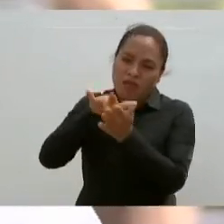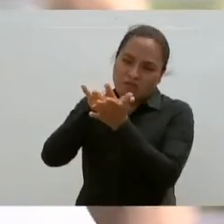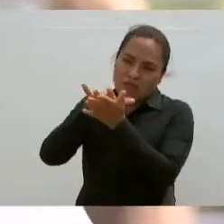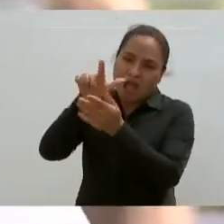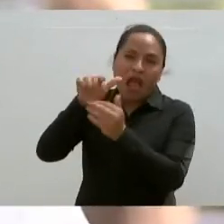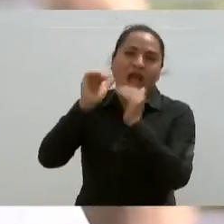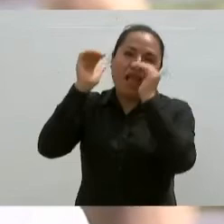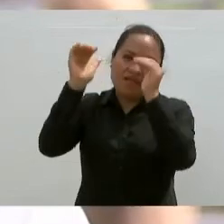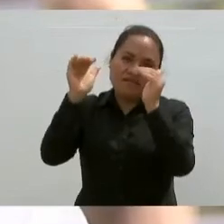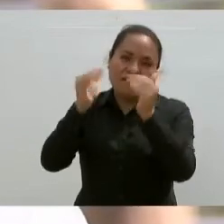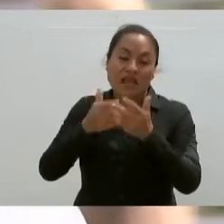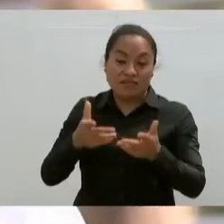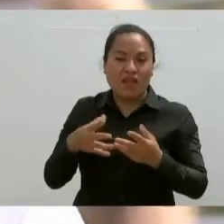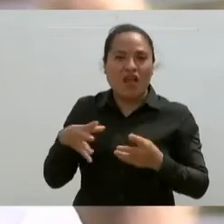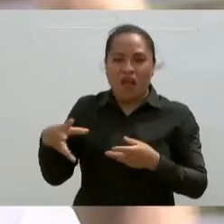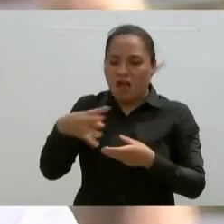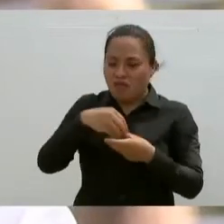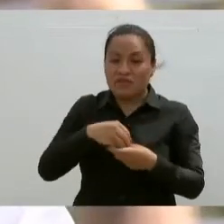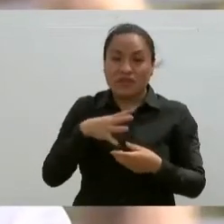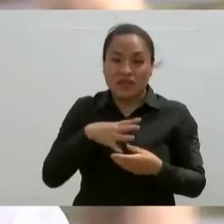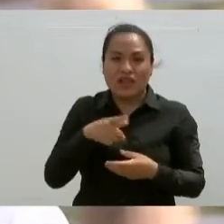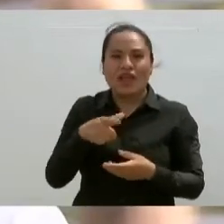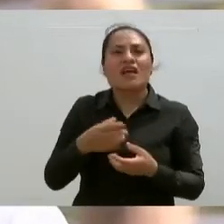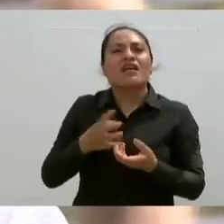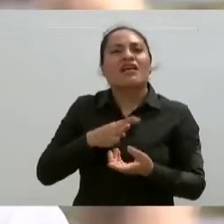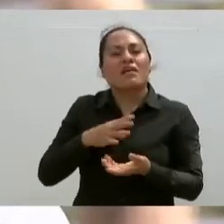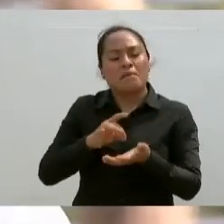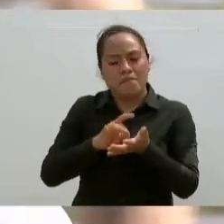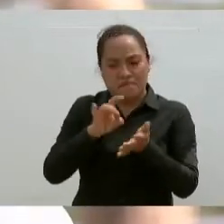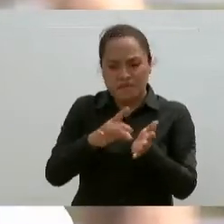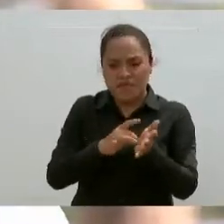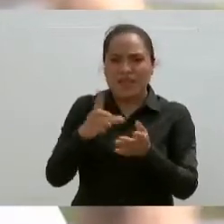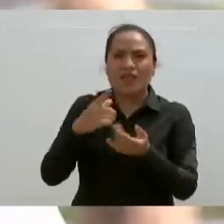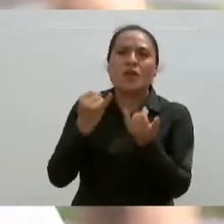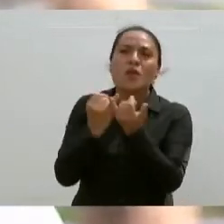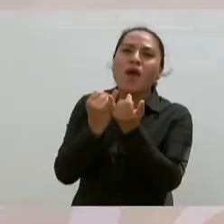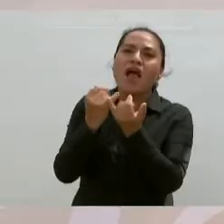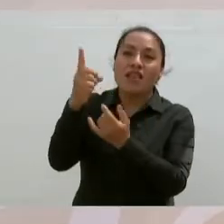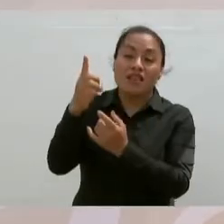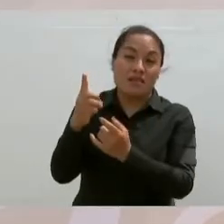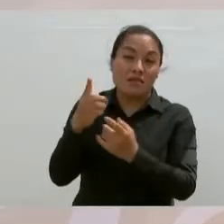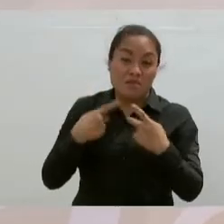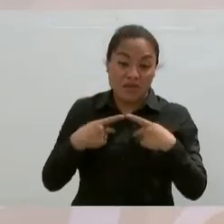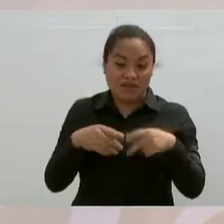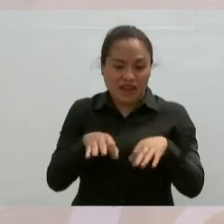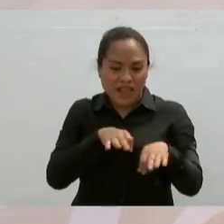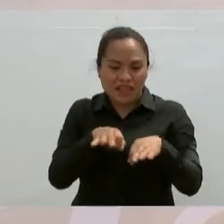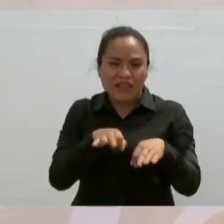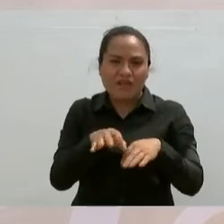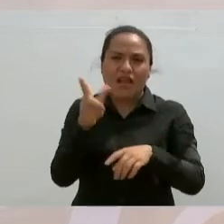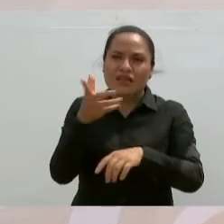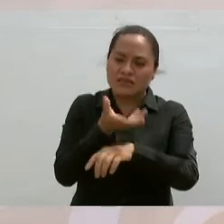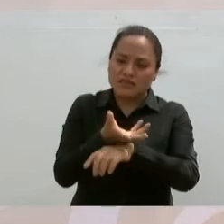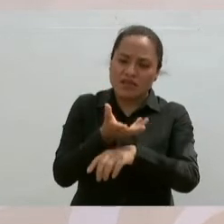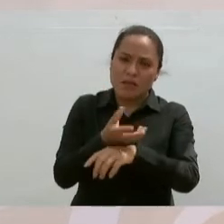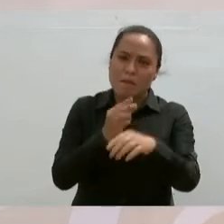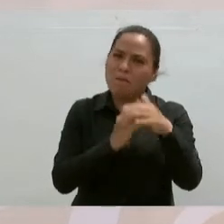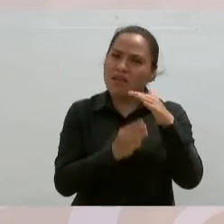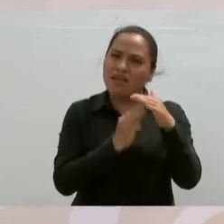complementó con lo que nos están enviando nuestros paisanos que trabajan en Estados